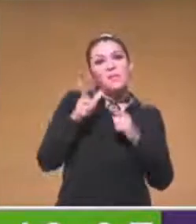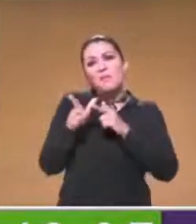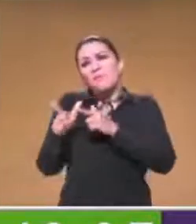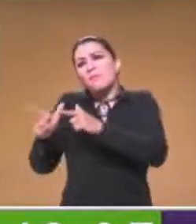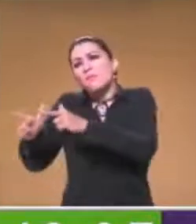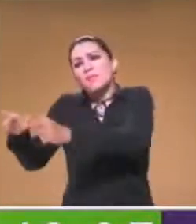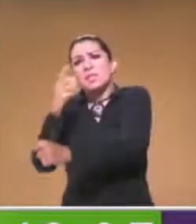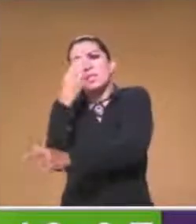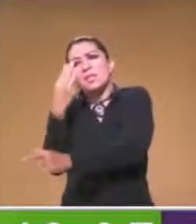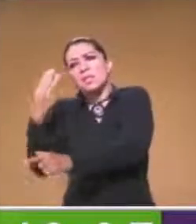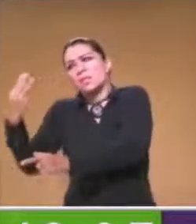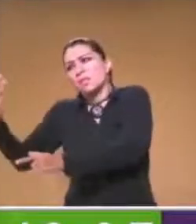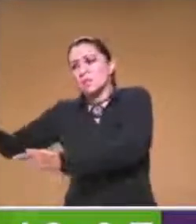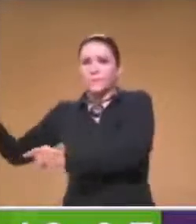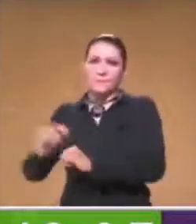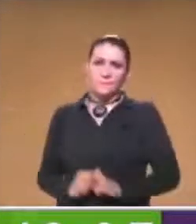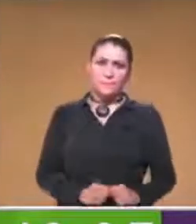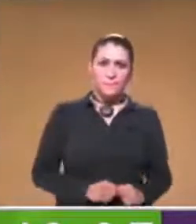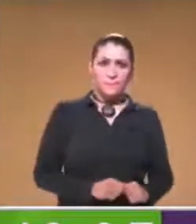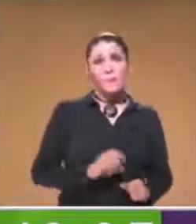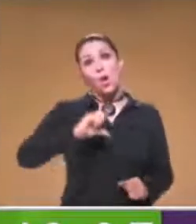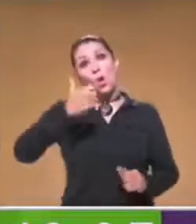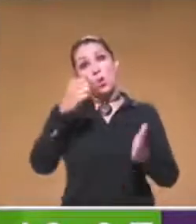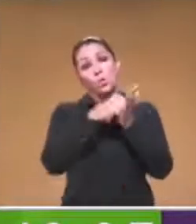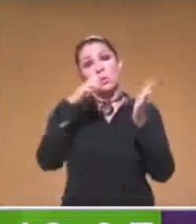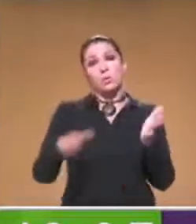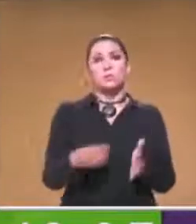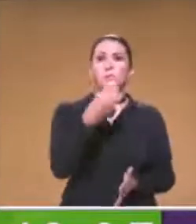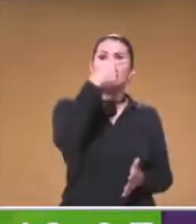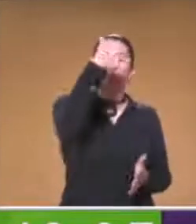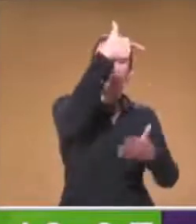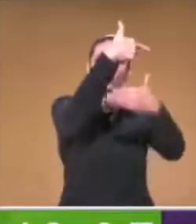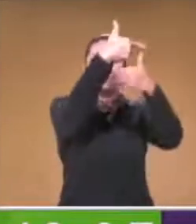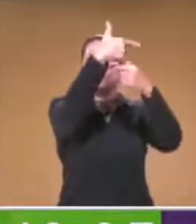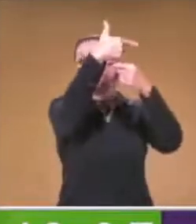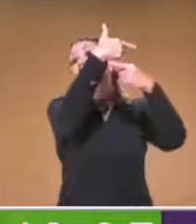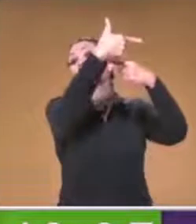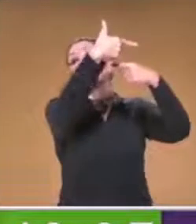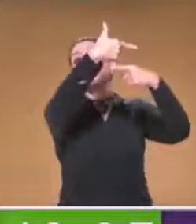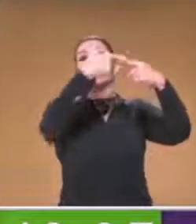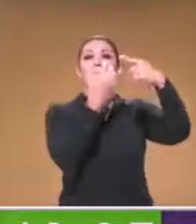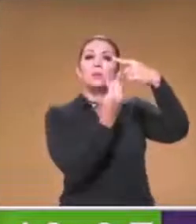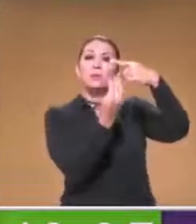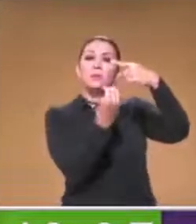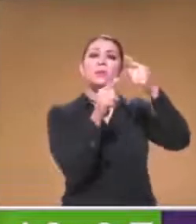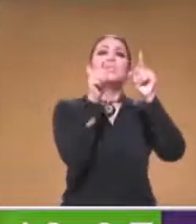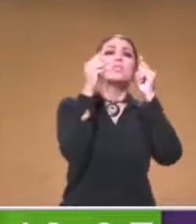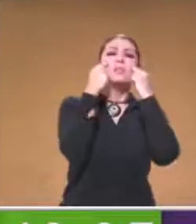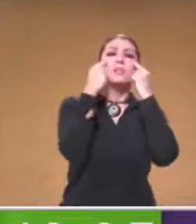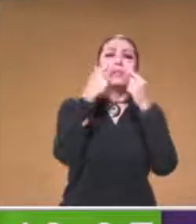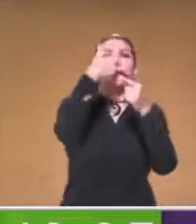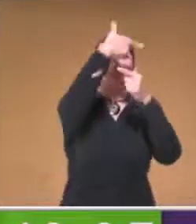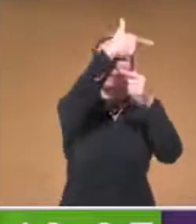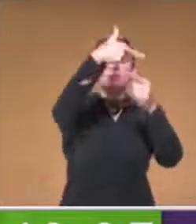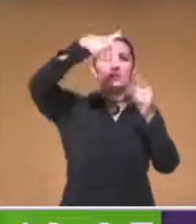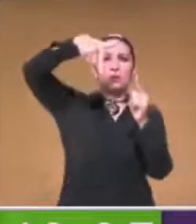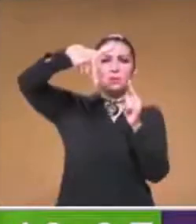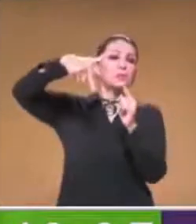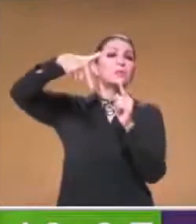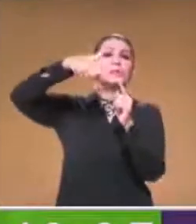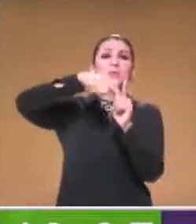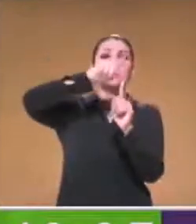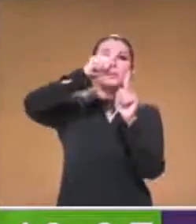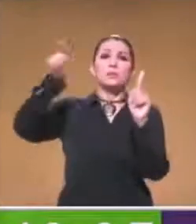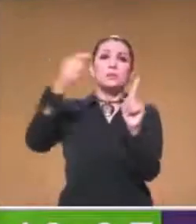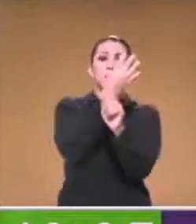siempre el mismo número. Otro ejemplo, 7 novenos. De igual manera que el de arriba, significa que voy a dividir 7 entre